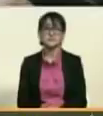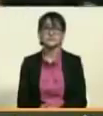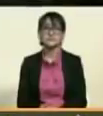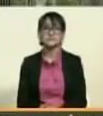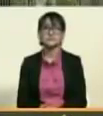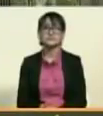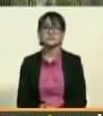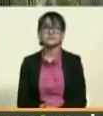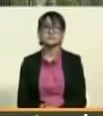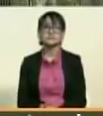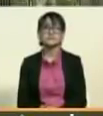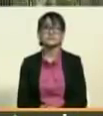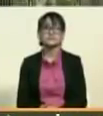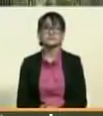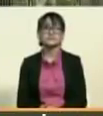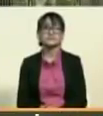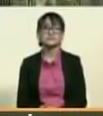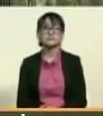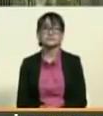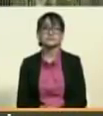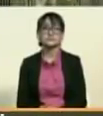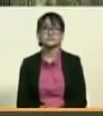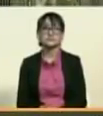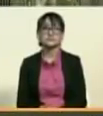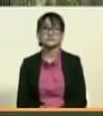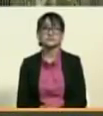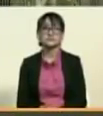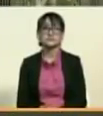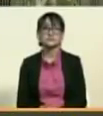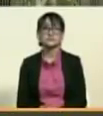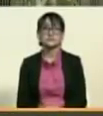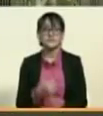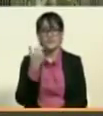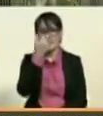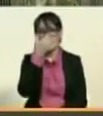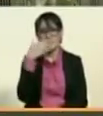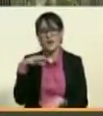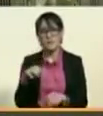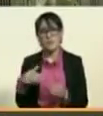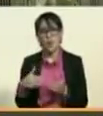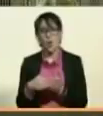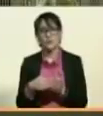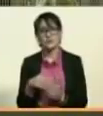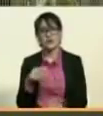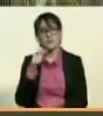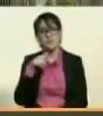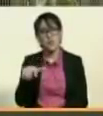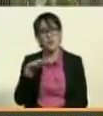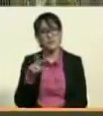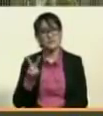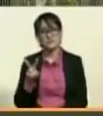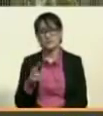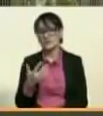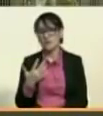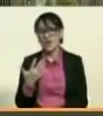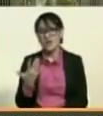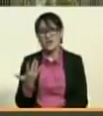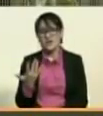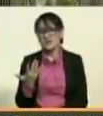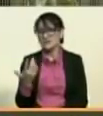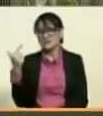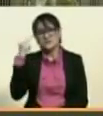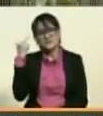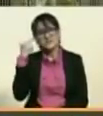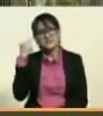Bueno, eso es la obsesión del imperialismo contra el pueblo soberano de Venezuela. Nosotros